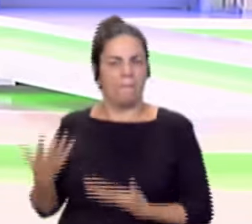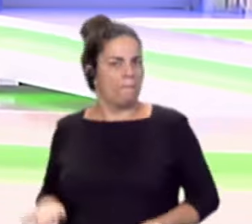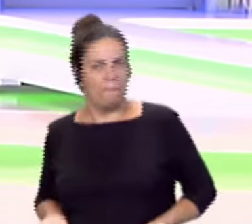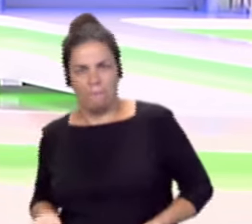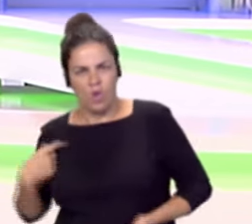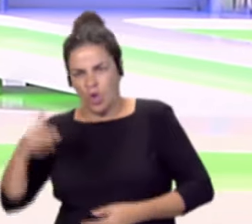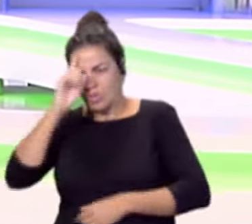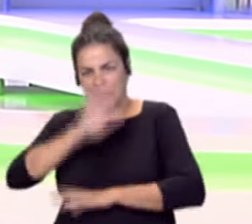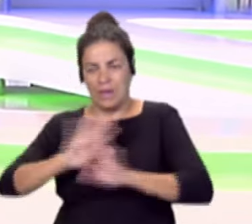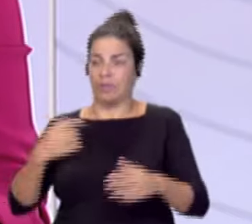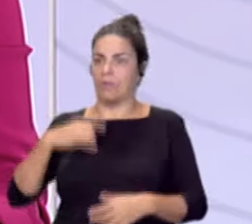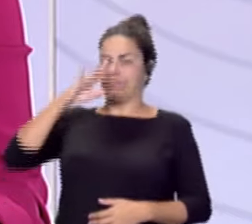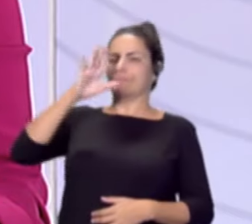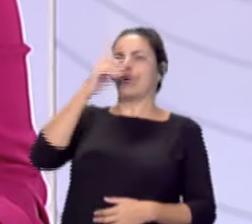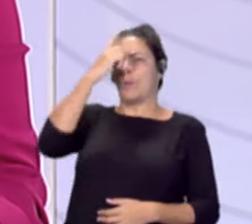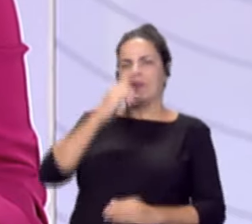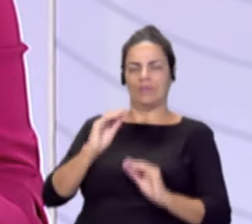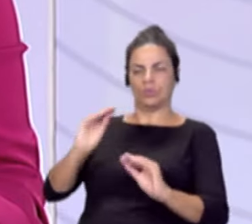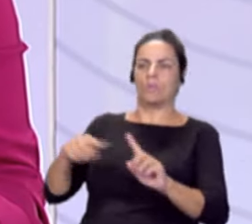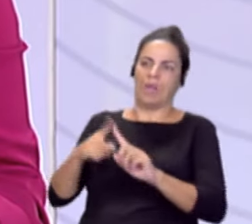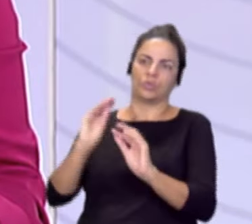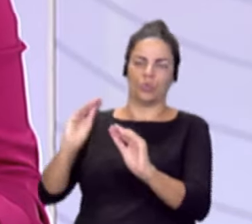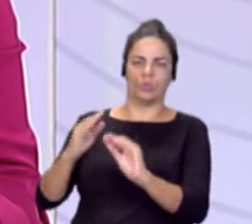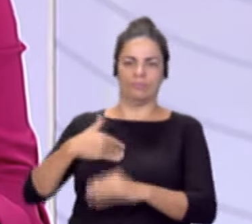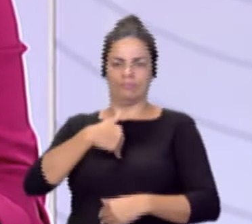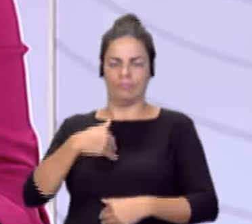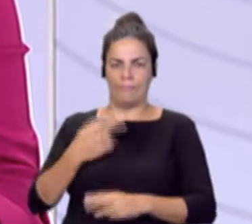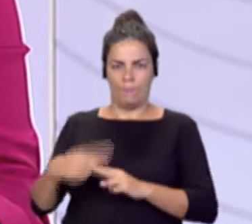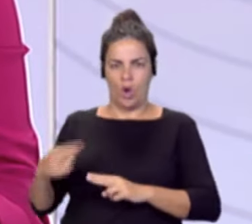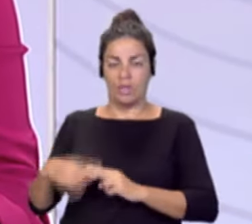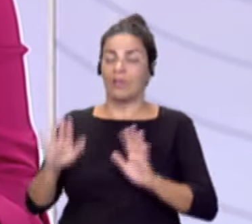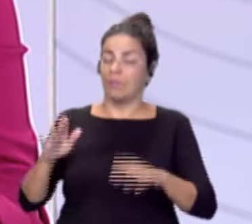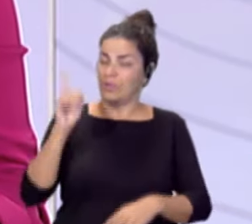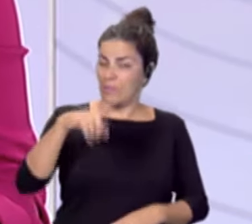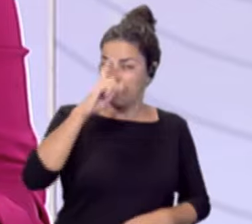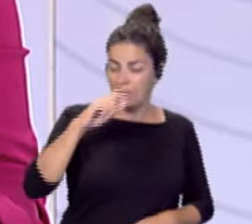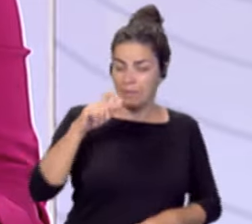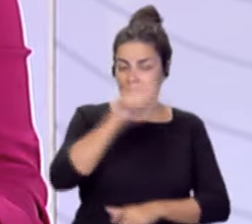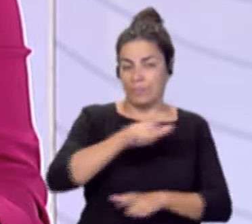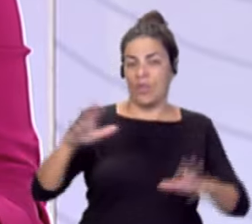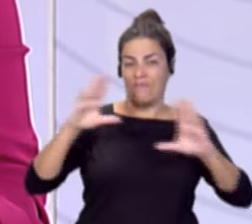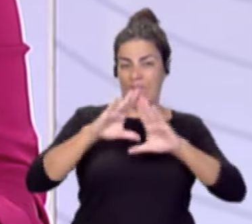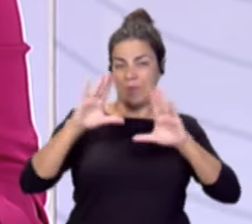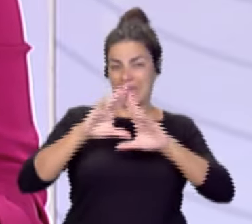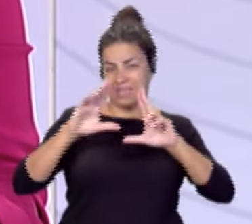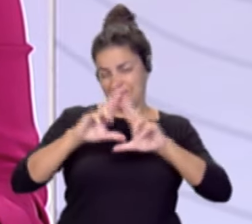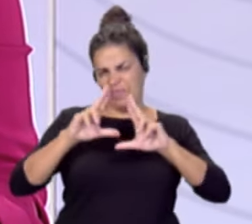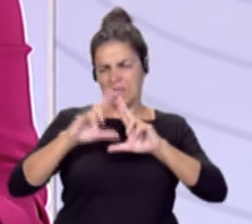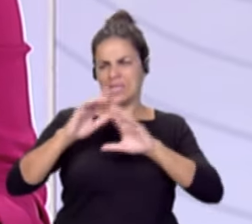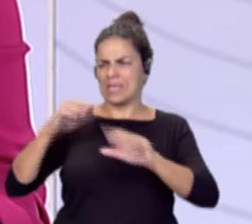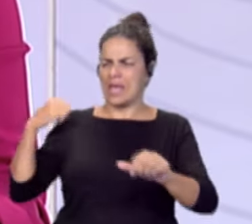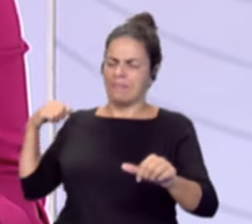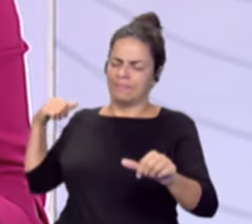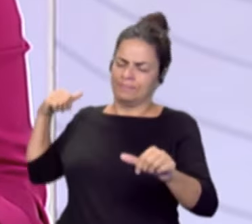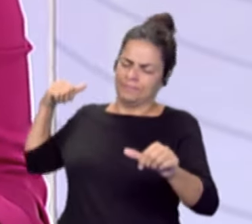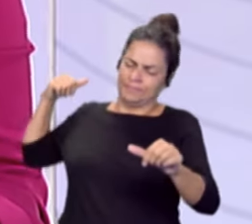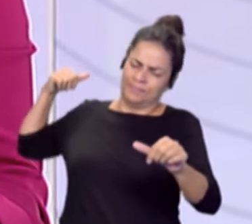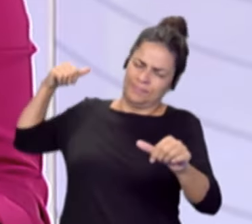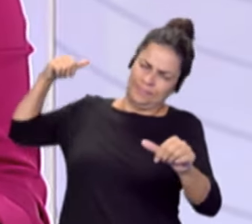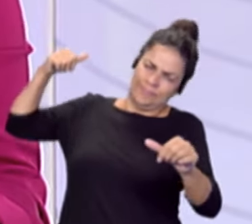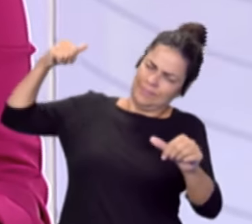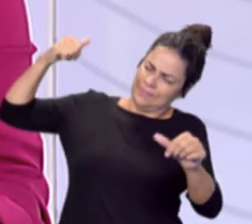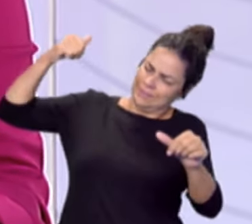posicionamiento político. Pero bueno, también aquí tenemos que recordar que las feministas llevamos años y años y años y años y años y años y años y años y años y